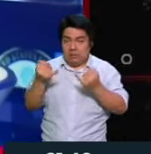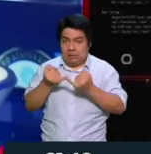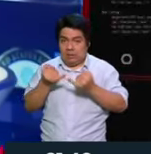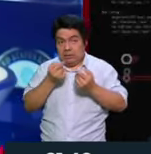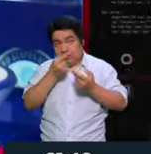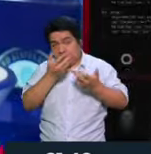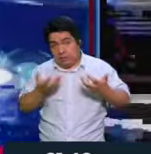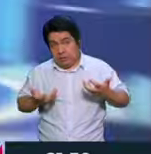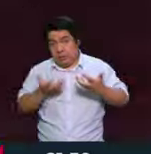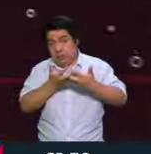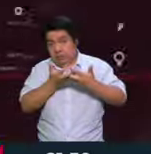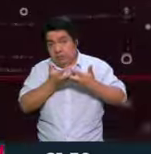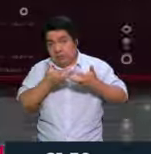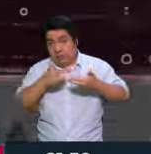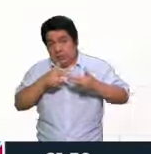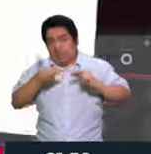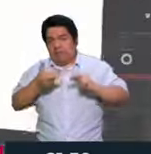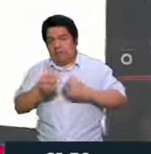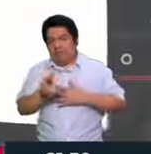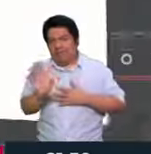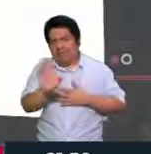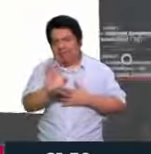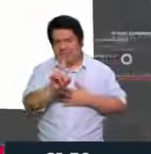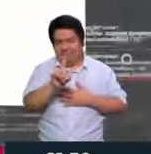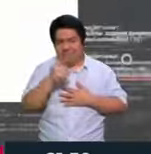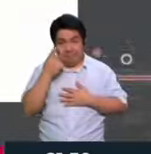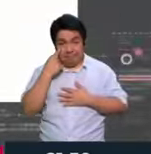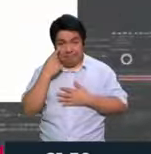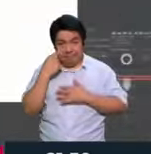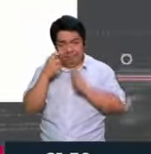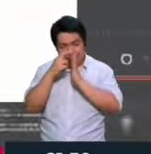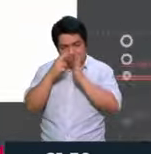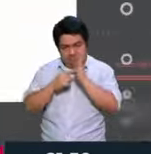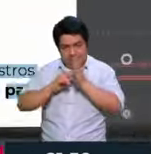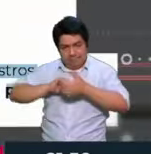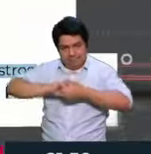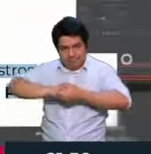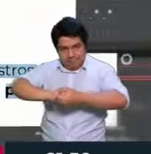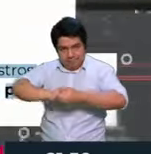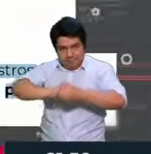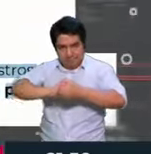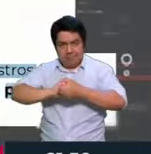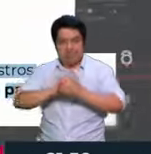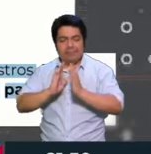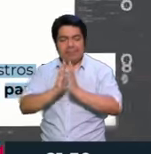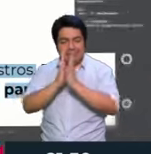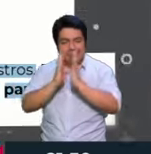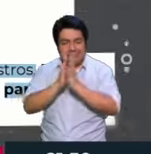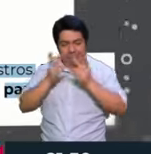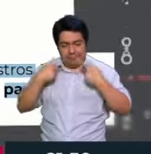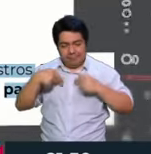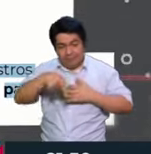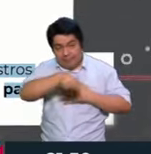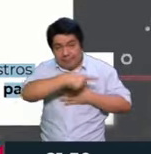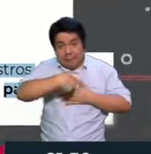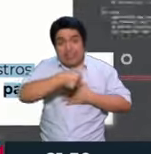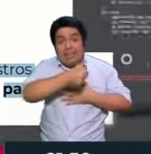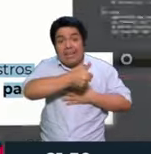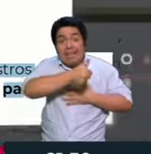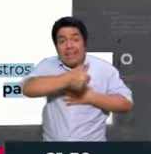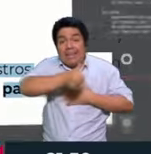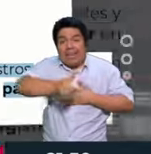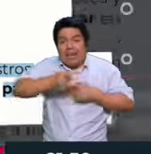comercial con Estados Unidos. Por el contrario, la reforma propone el fortalecimiento de la democracia al otorgar a cada uno